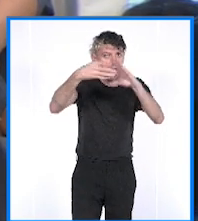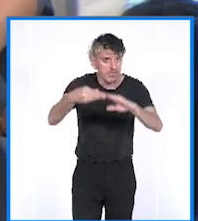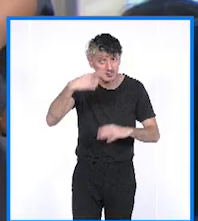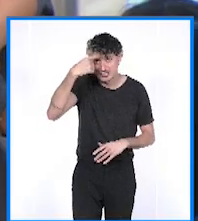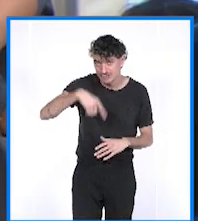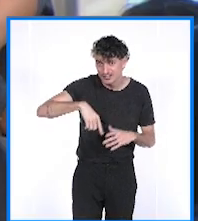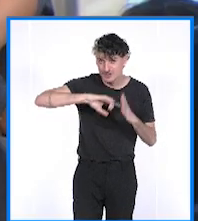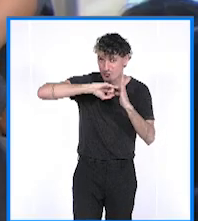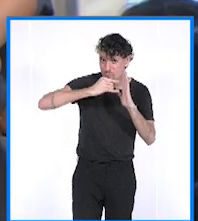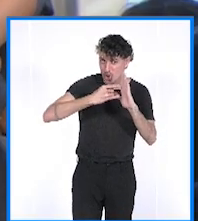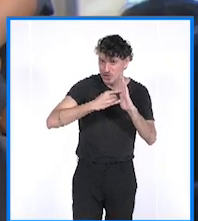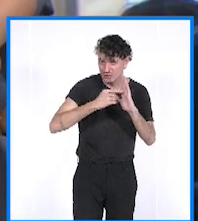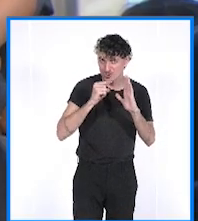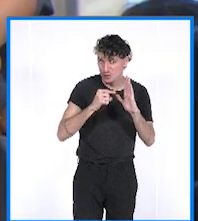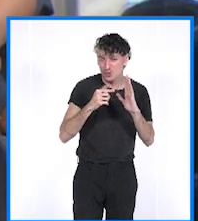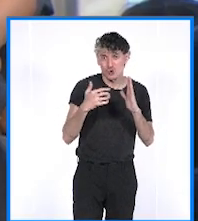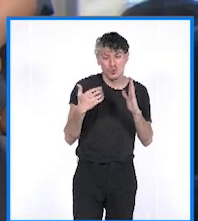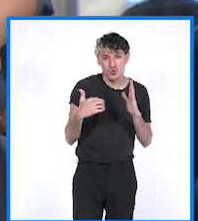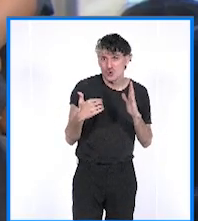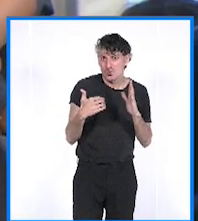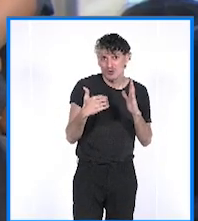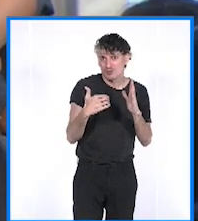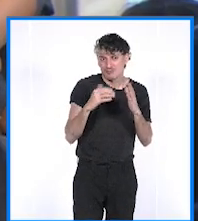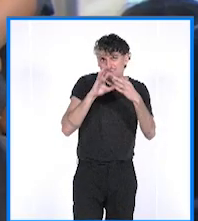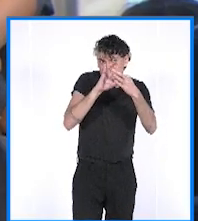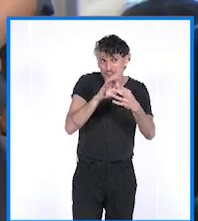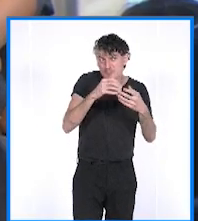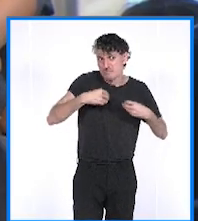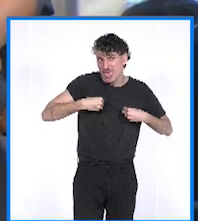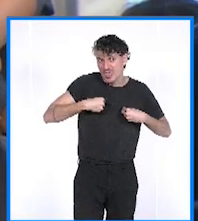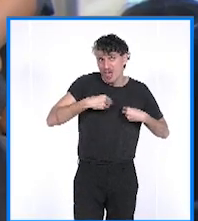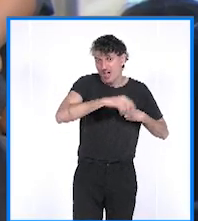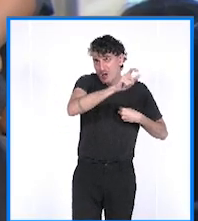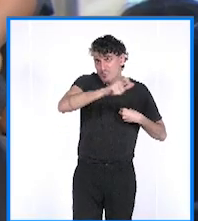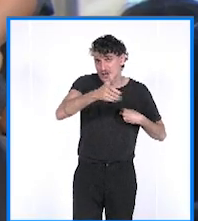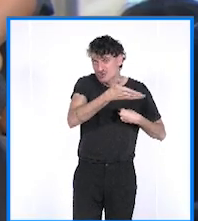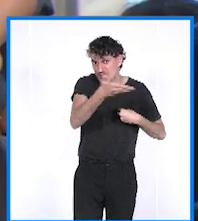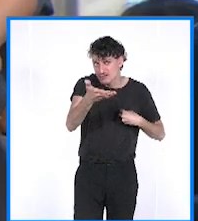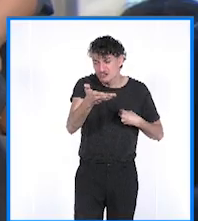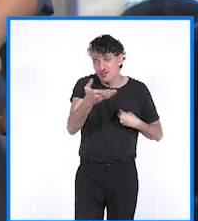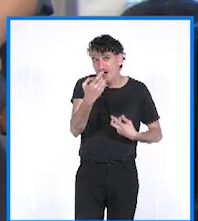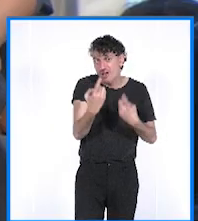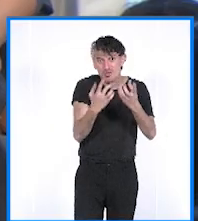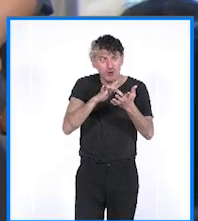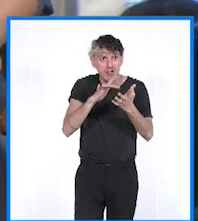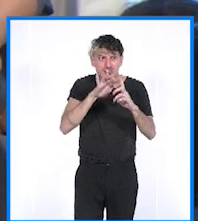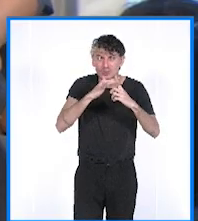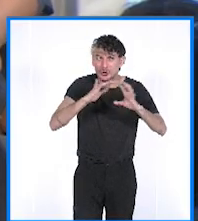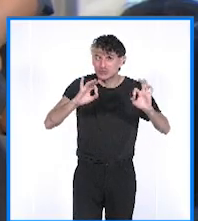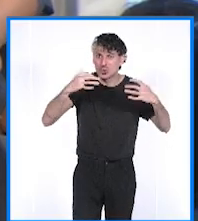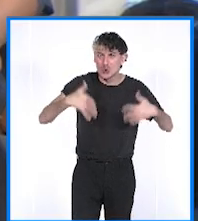también que en el proyecto pasan muchas cosas al final es la vida de la gente no y hay Eh pues situaciones incertidumbres